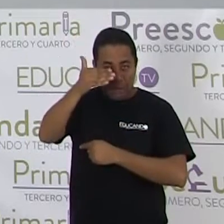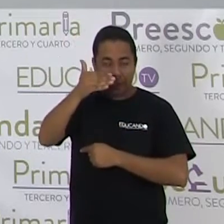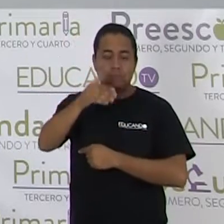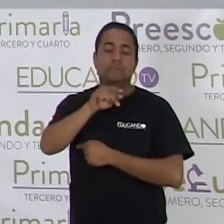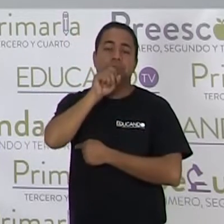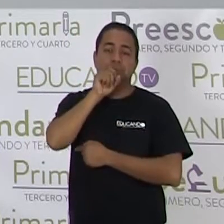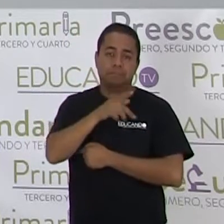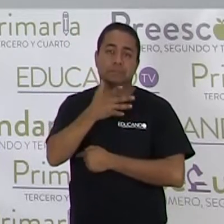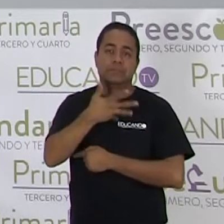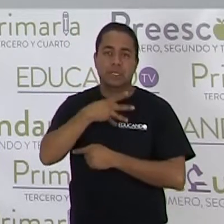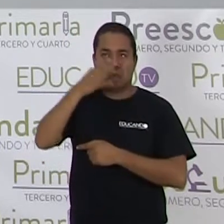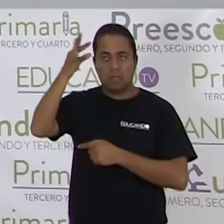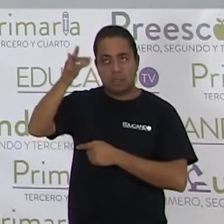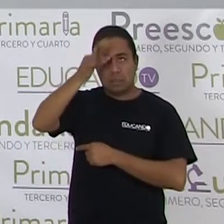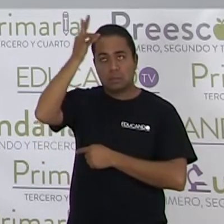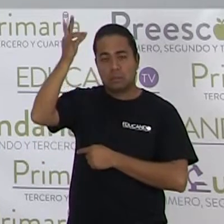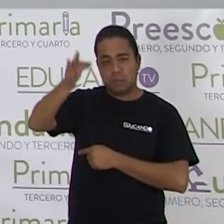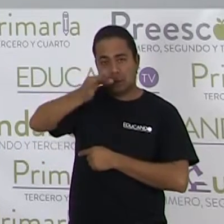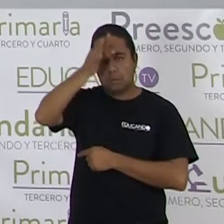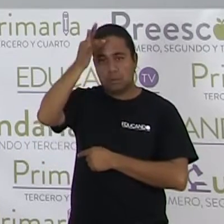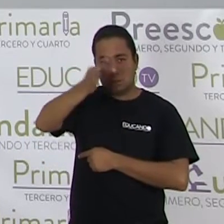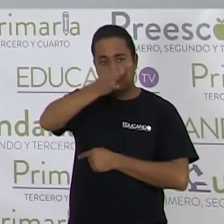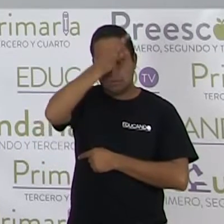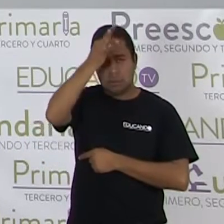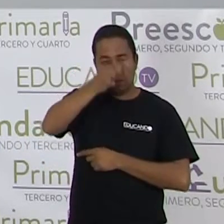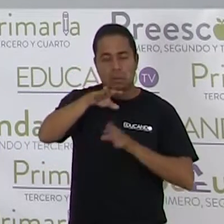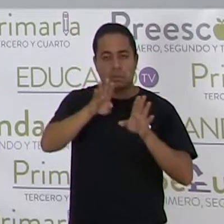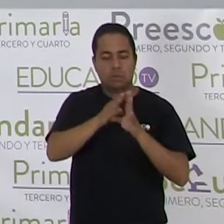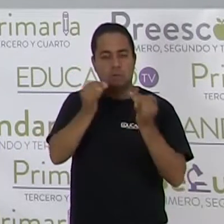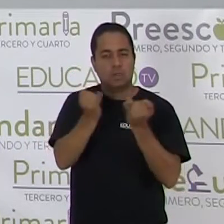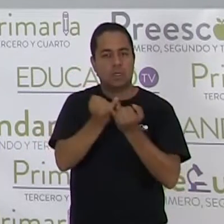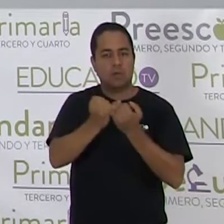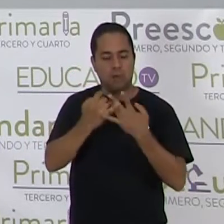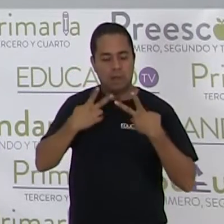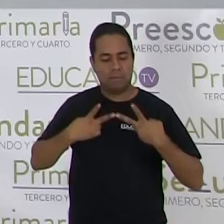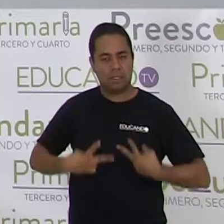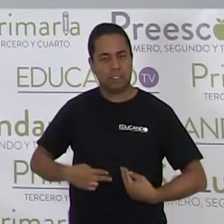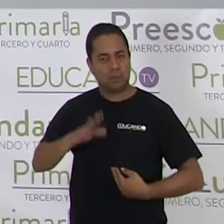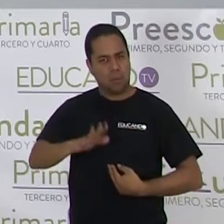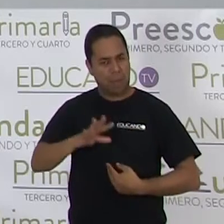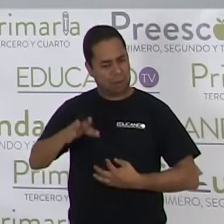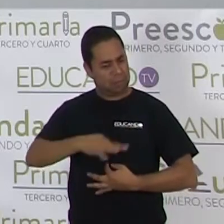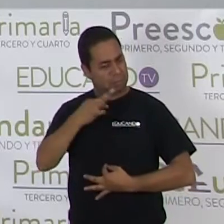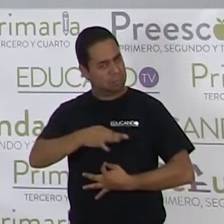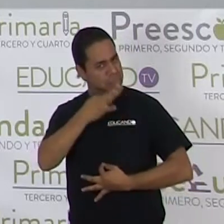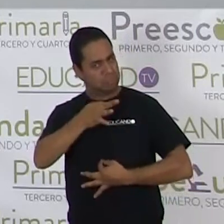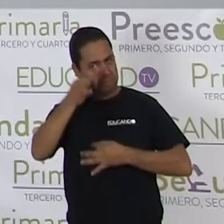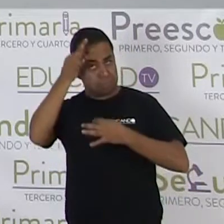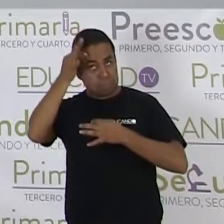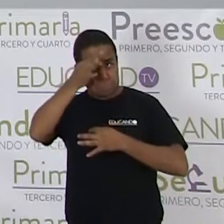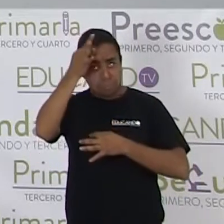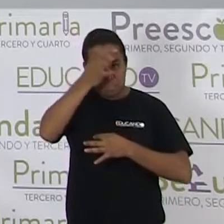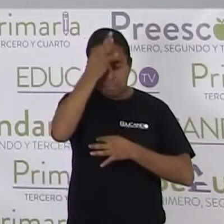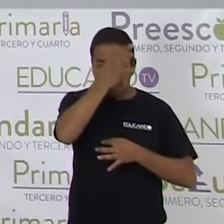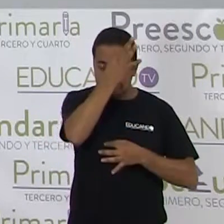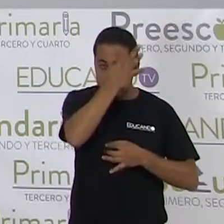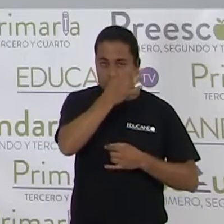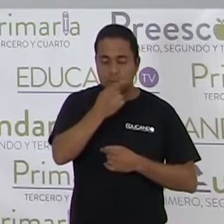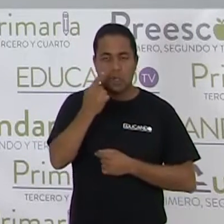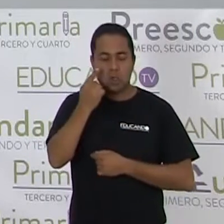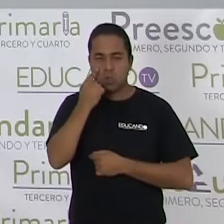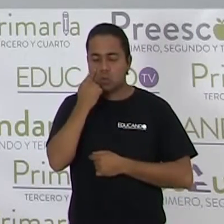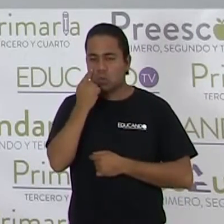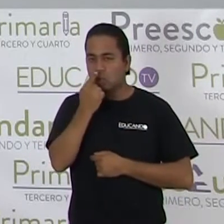tiene muchas coseduras como si un vestido remendado fuera el que tuviera puesto. Sus